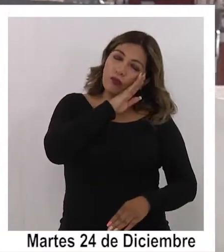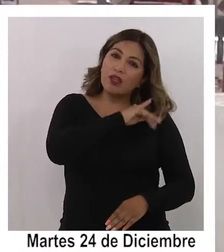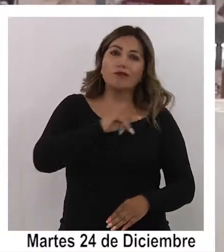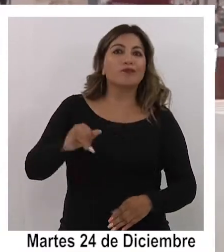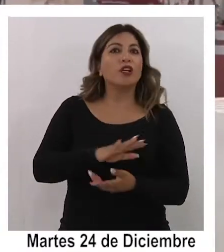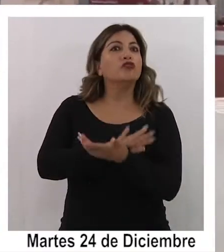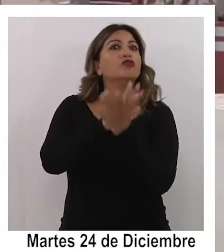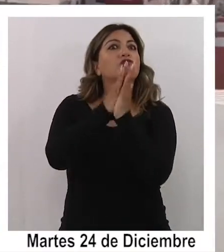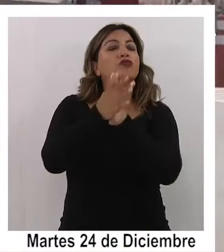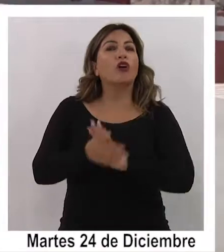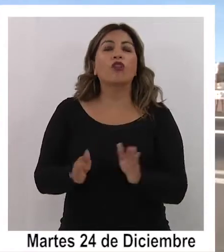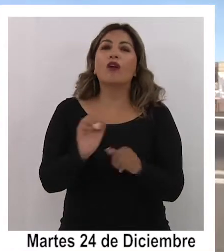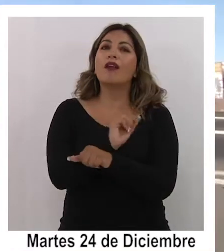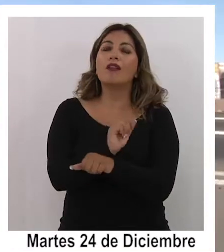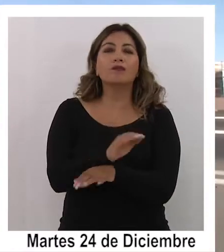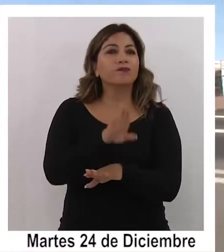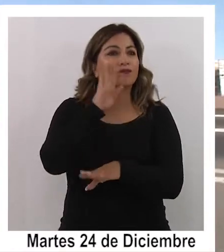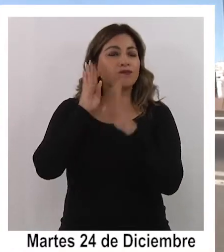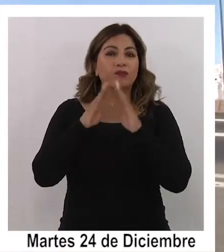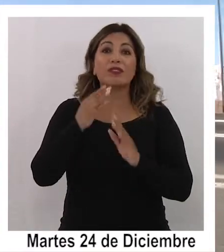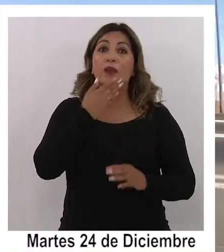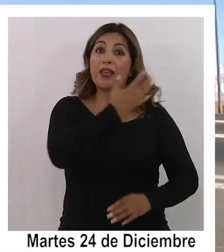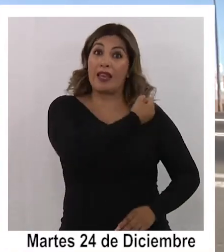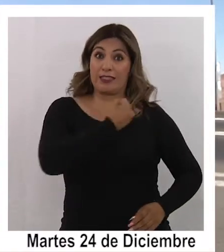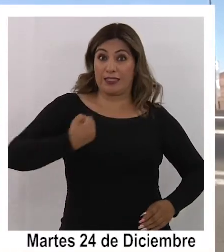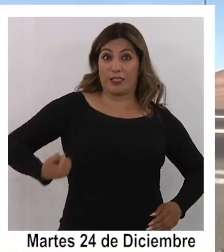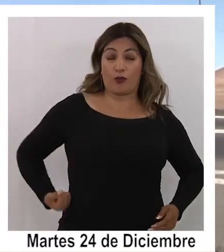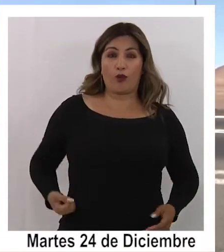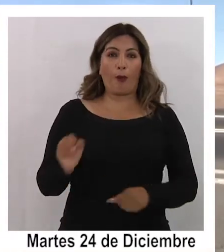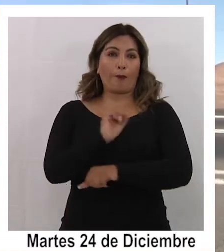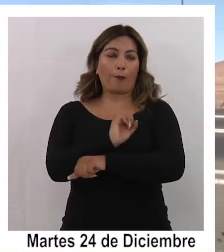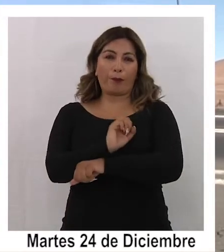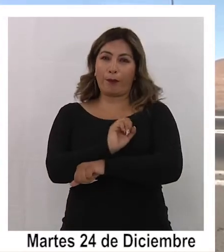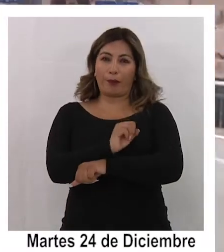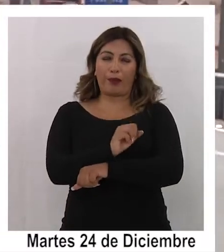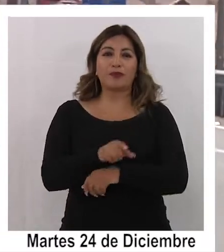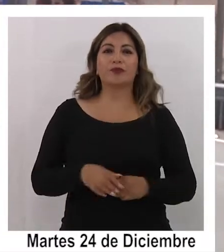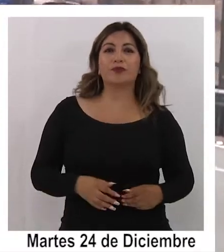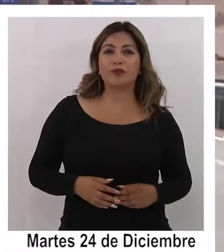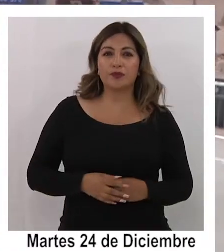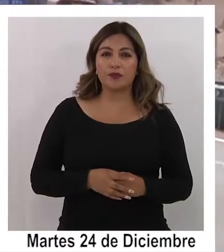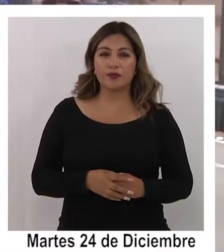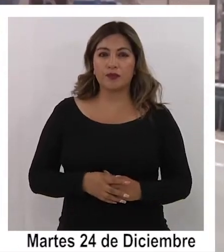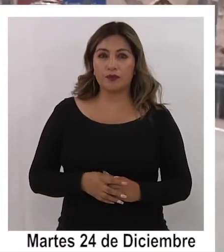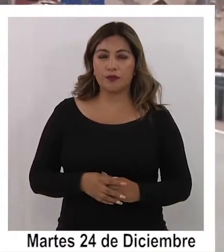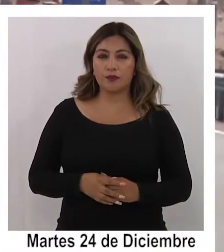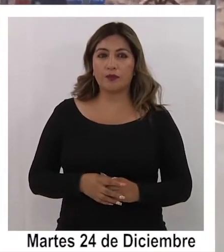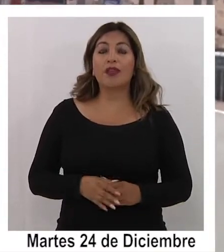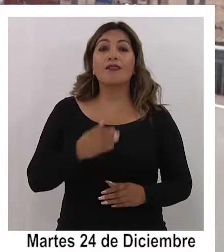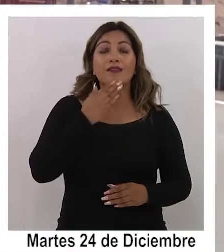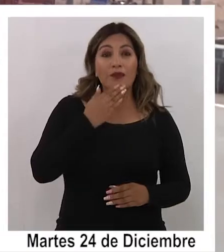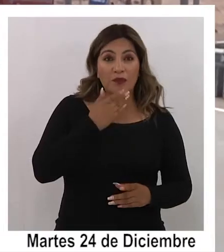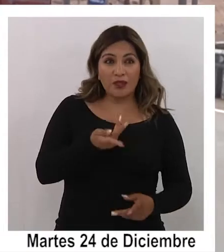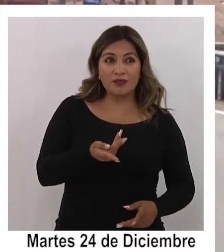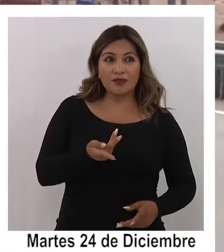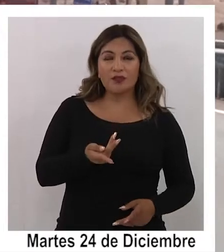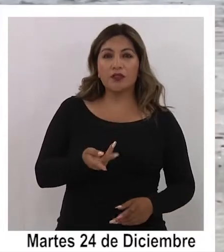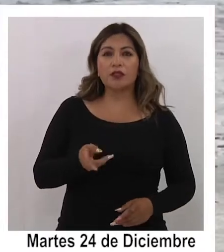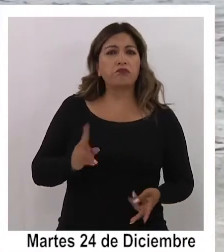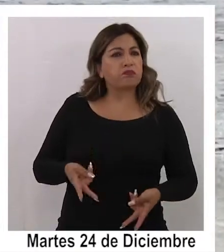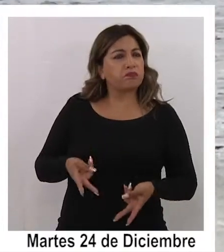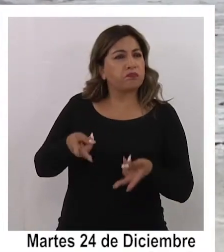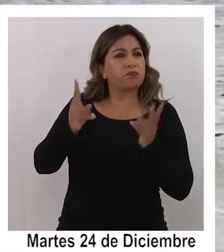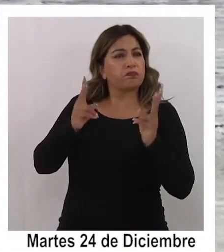con la revisión técnica al día y utilizar el cinturón de seguridad, entre otras medidas. Por otra parte,